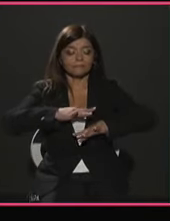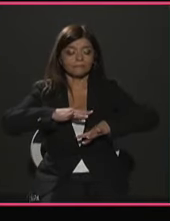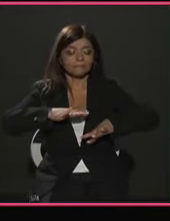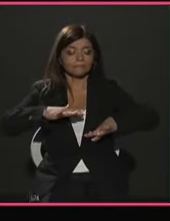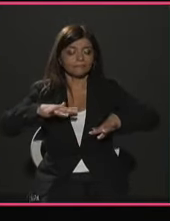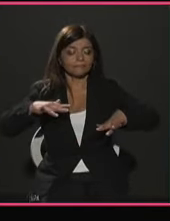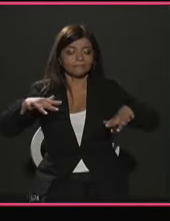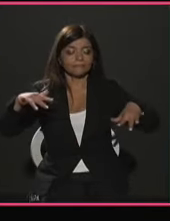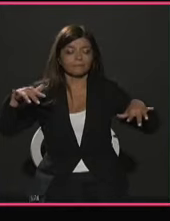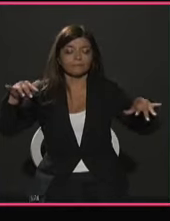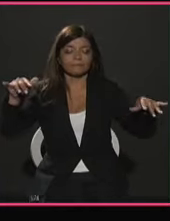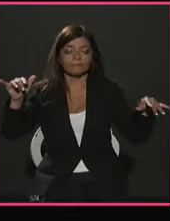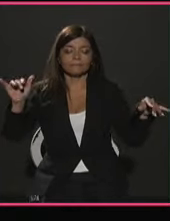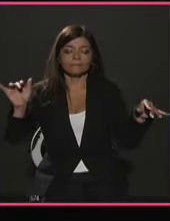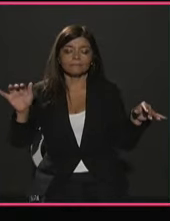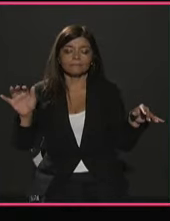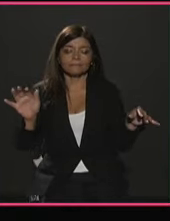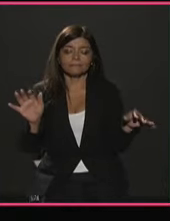Ros